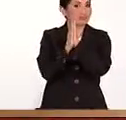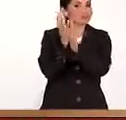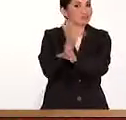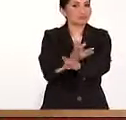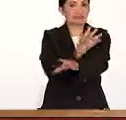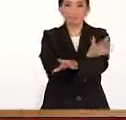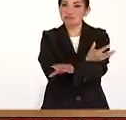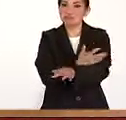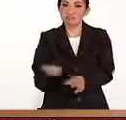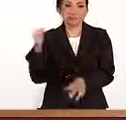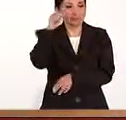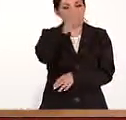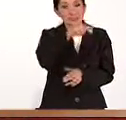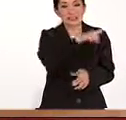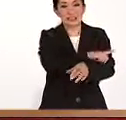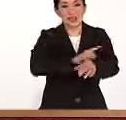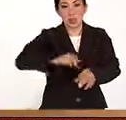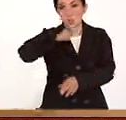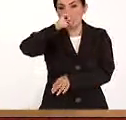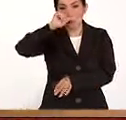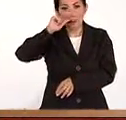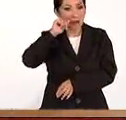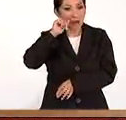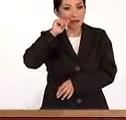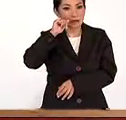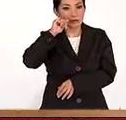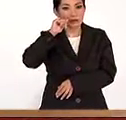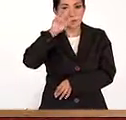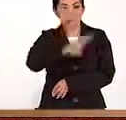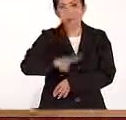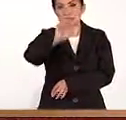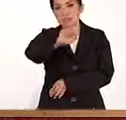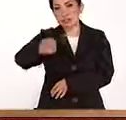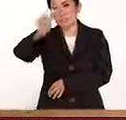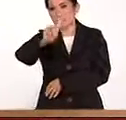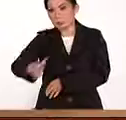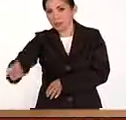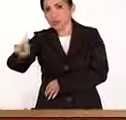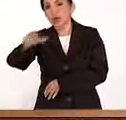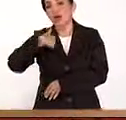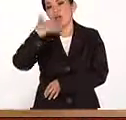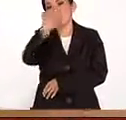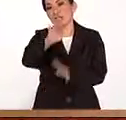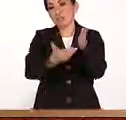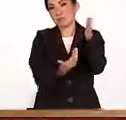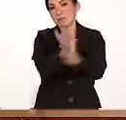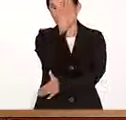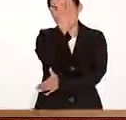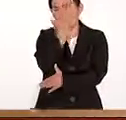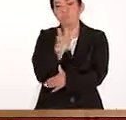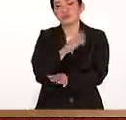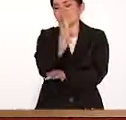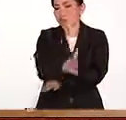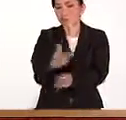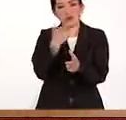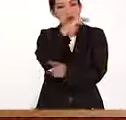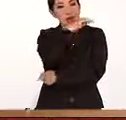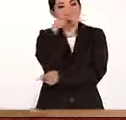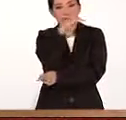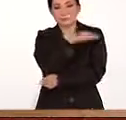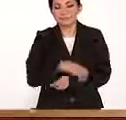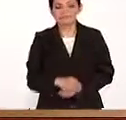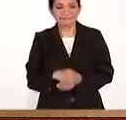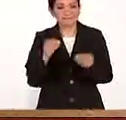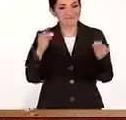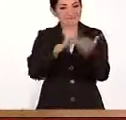acompañan los esperamos en la delegación benito juárez ya este viernes sábado y domingo a partir de las 10 de la mañana el evento es público y gratuito